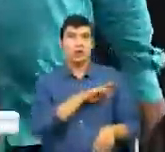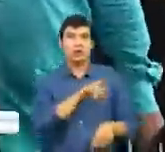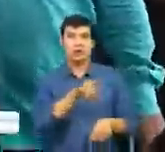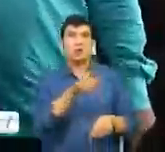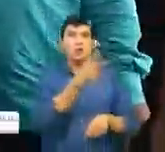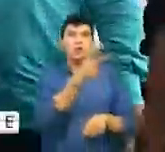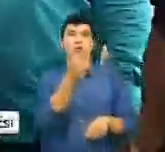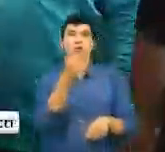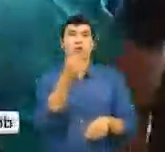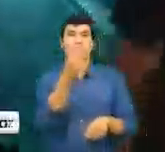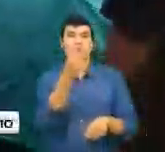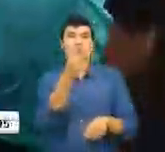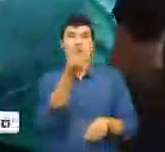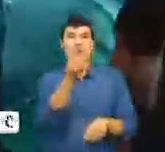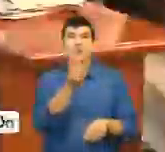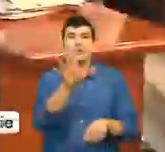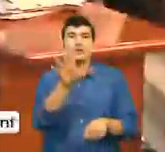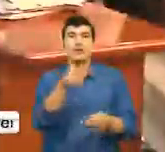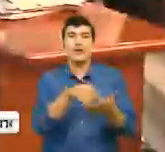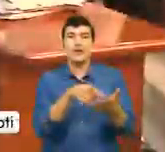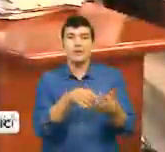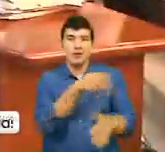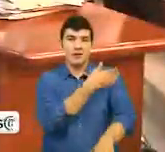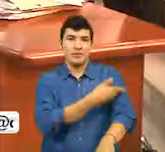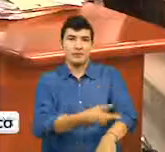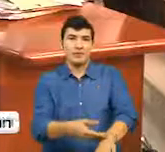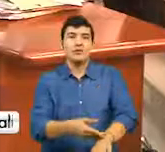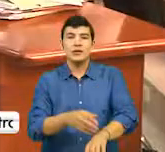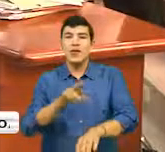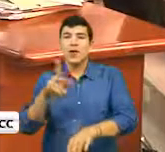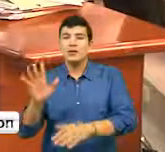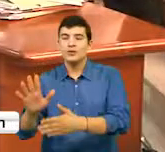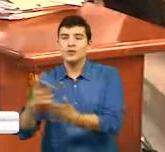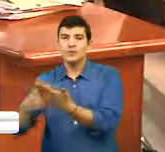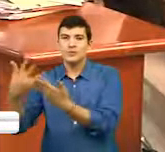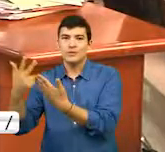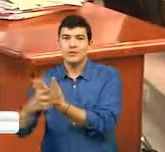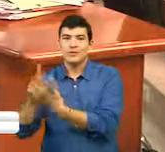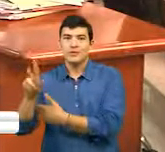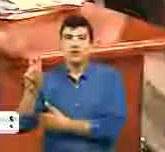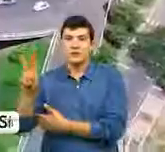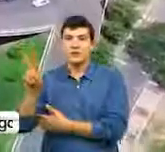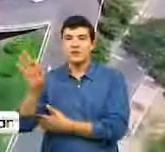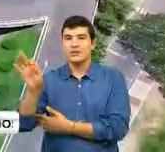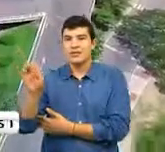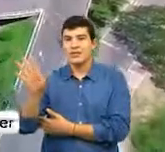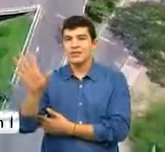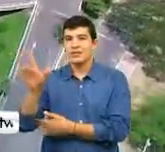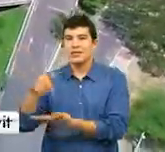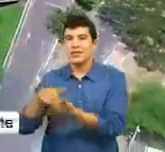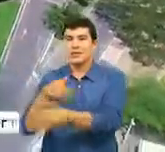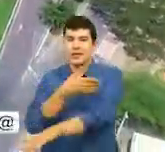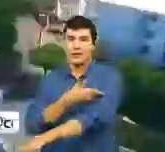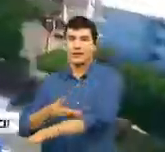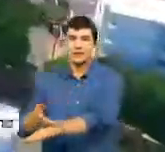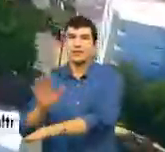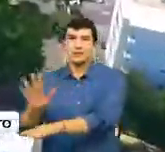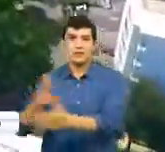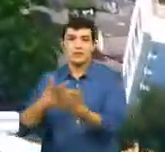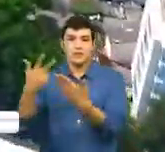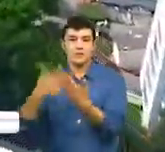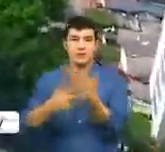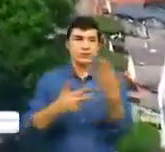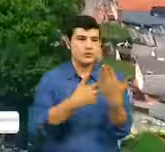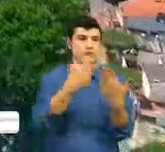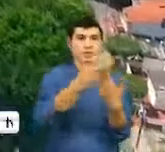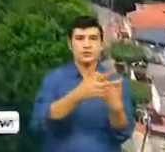de 265 mil millones de pesos y otro por valorización de una inversión de 235 mil millones, que eso compromete obviamente lo